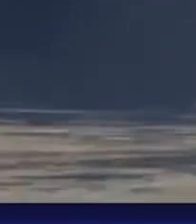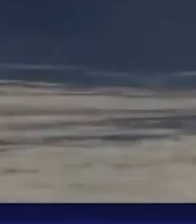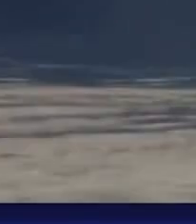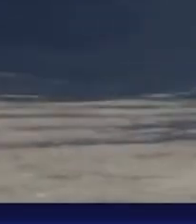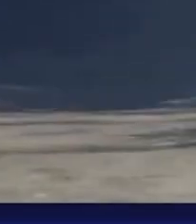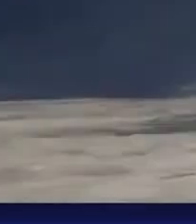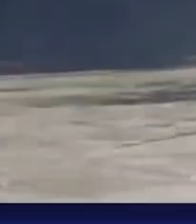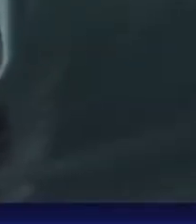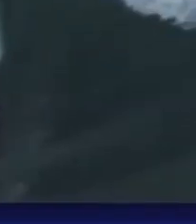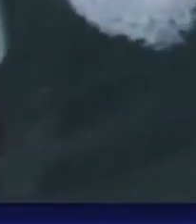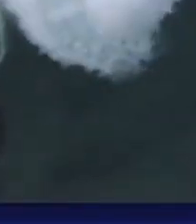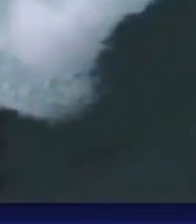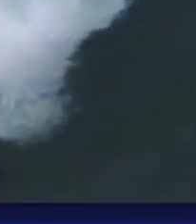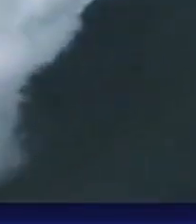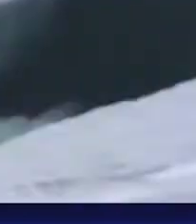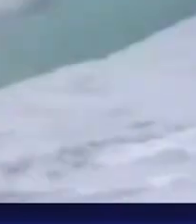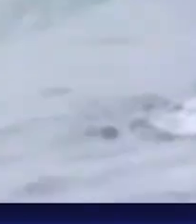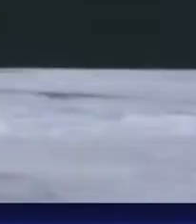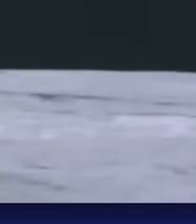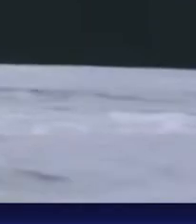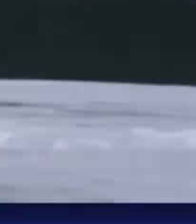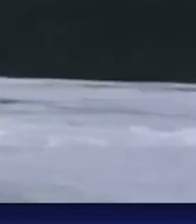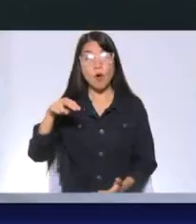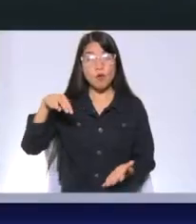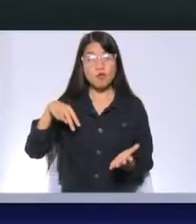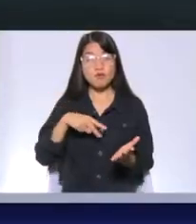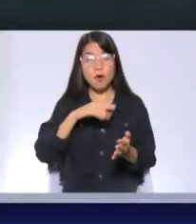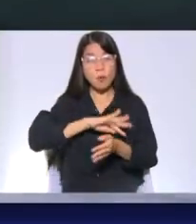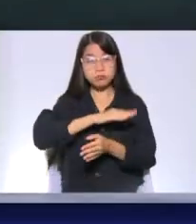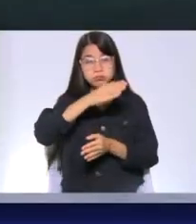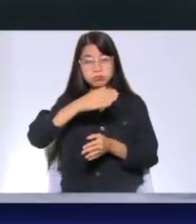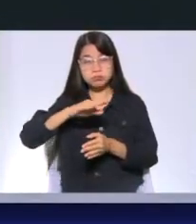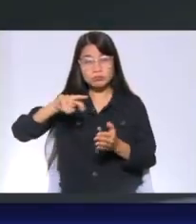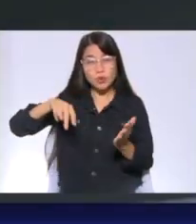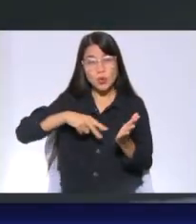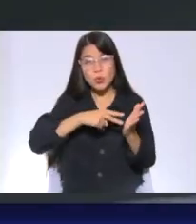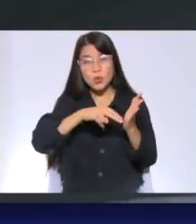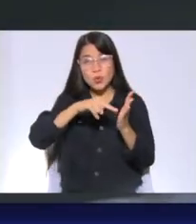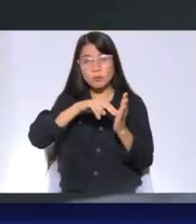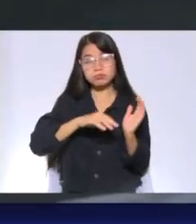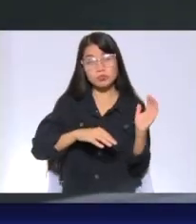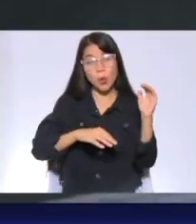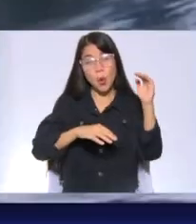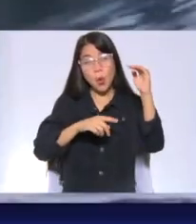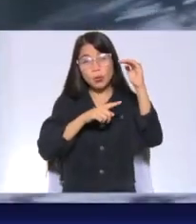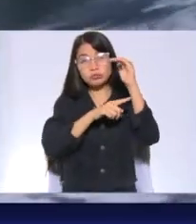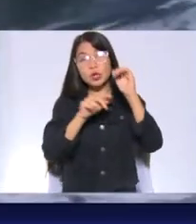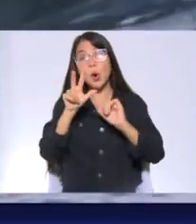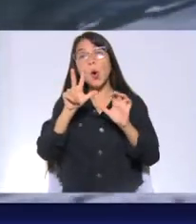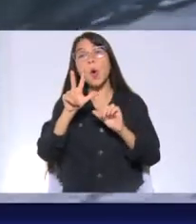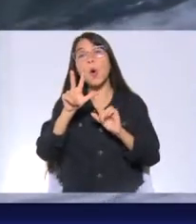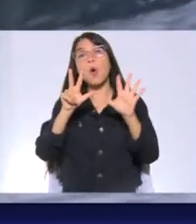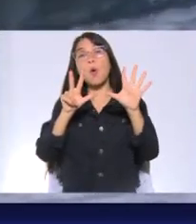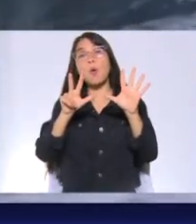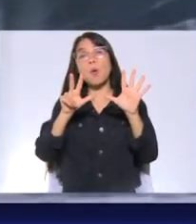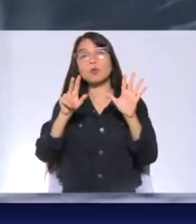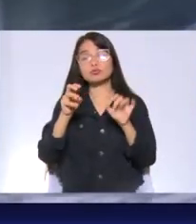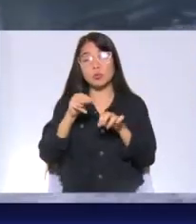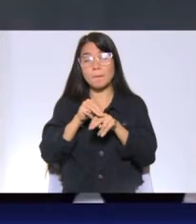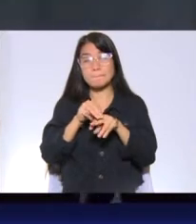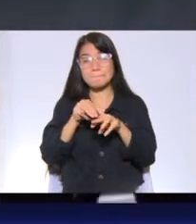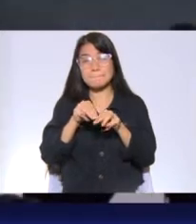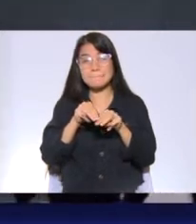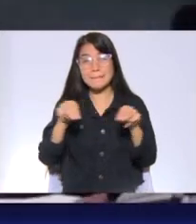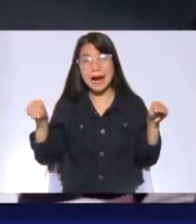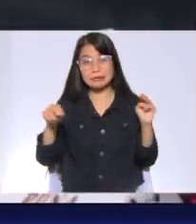Surfe extremo. Los surfistas profesionales atacan olas monstruosas de más de 8 metros, pero no siempre consiguen superar el tubo.